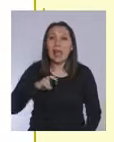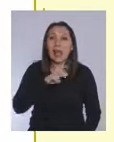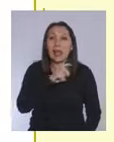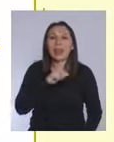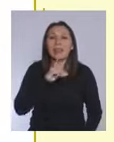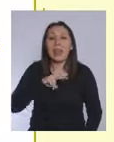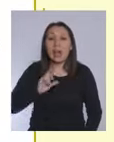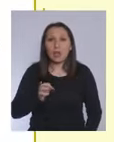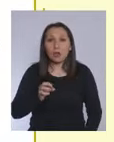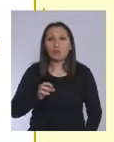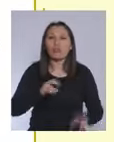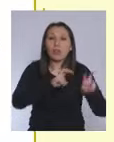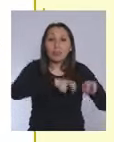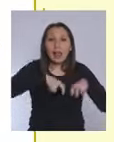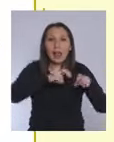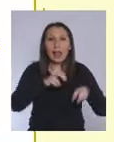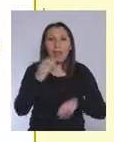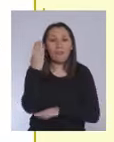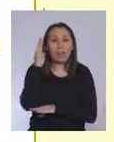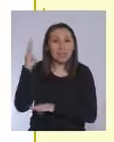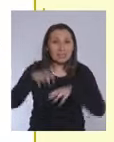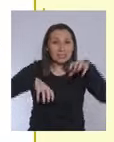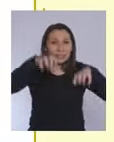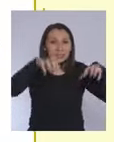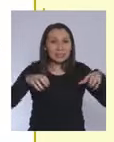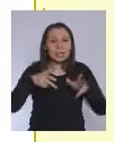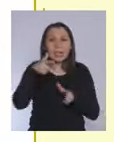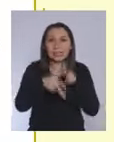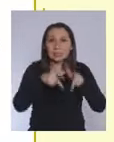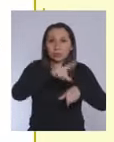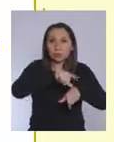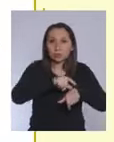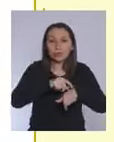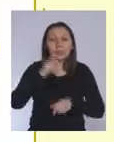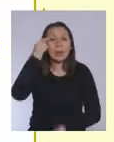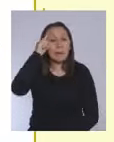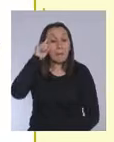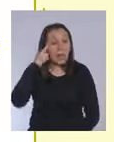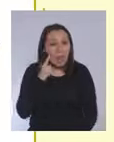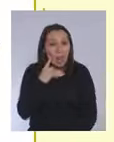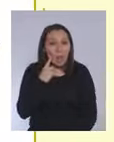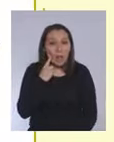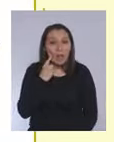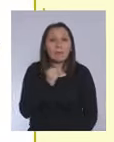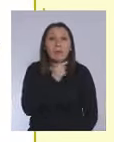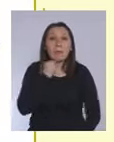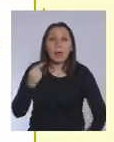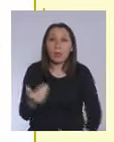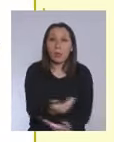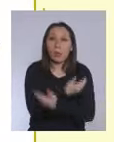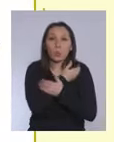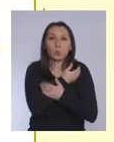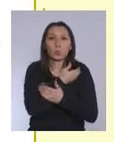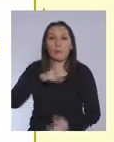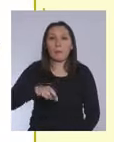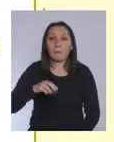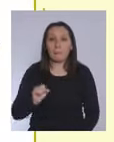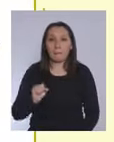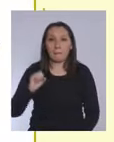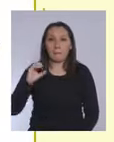talagante lo barnechea estación central peñalolén padre hurtado pedro aguirre